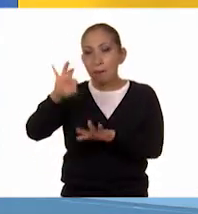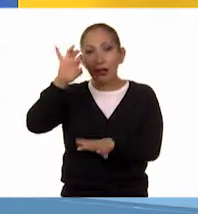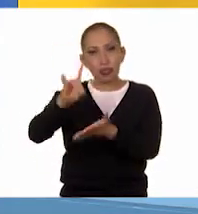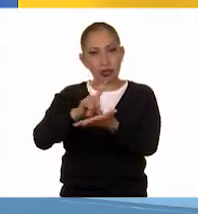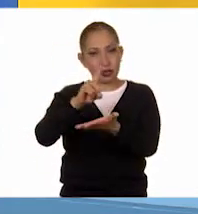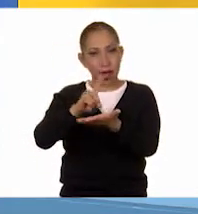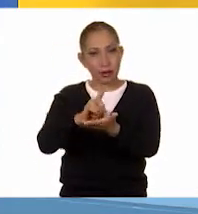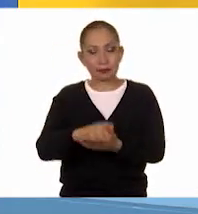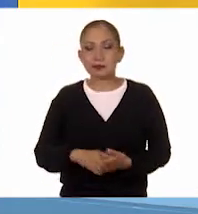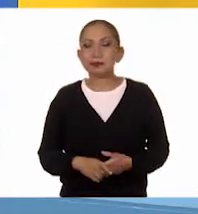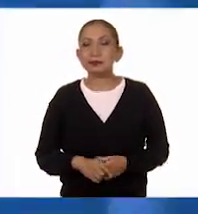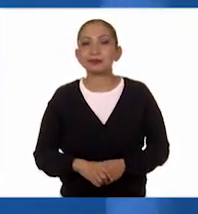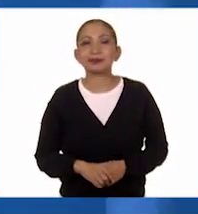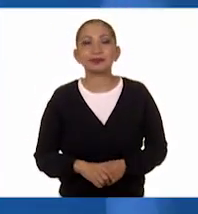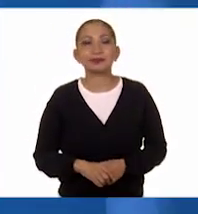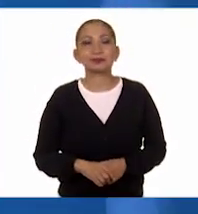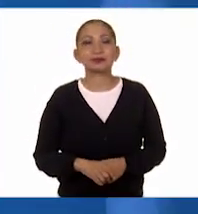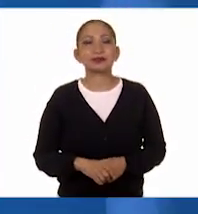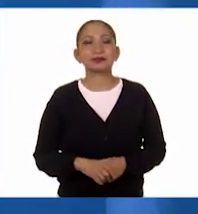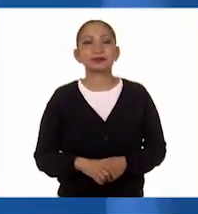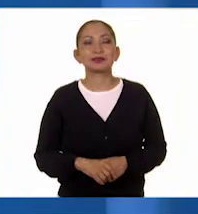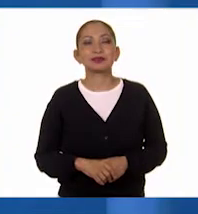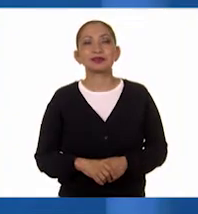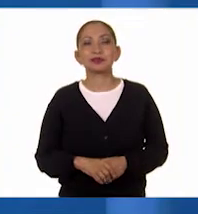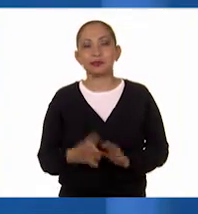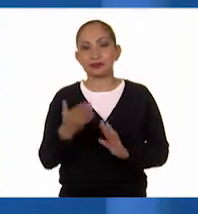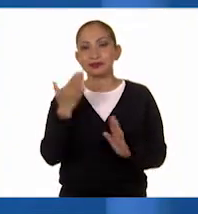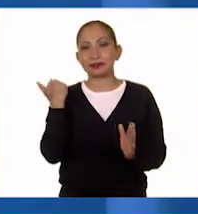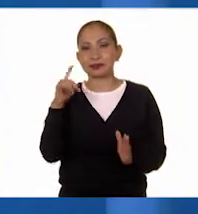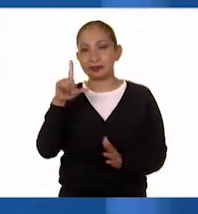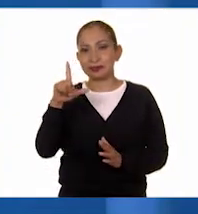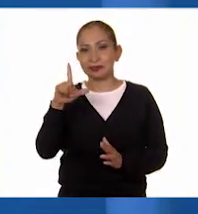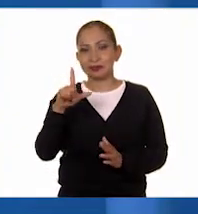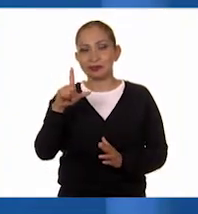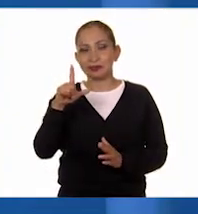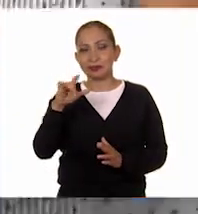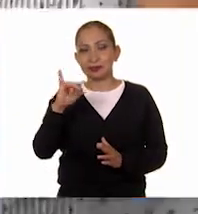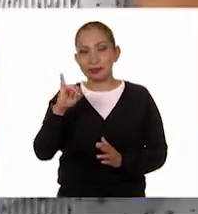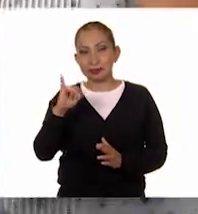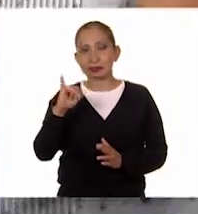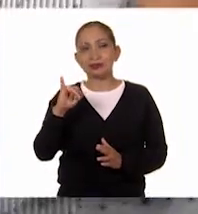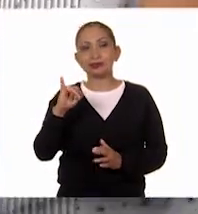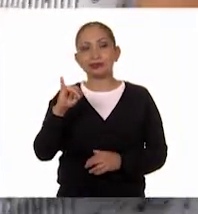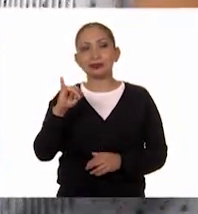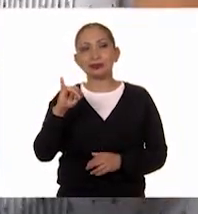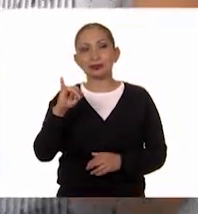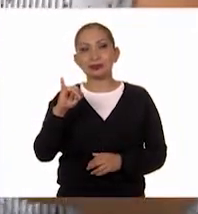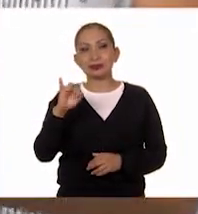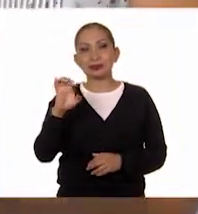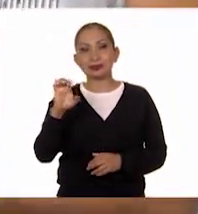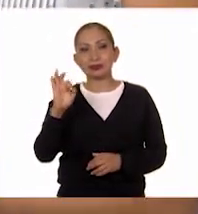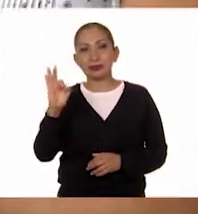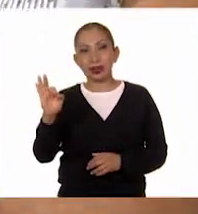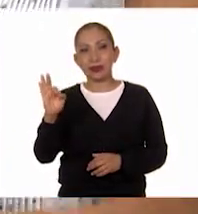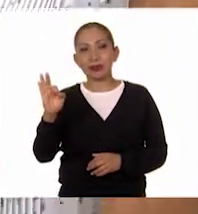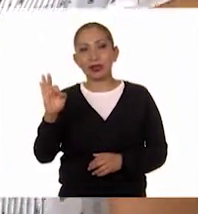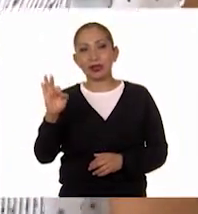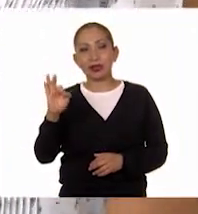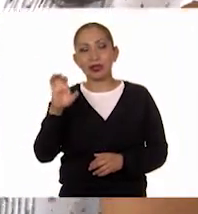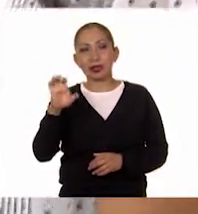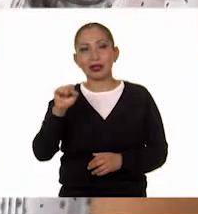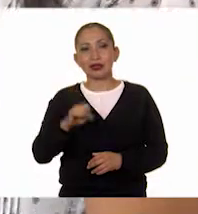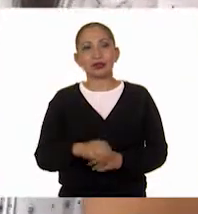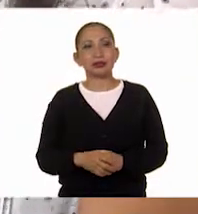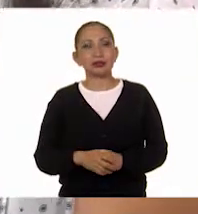Ah, muy bien, por supuesto. A ver, ya estábamos aquí en la I, ya estoy en la F, E,